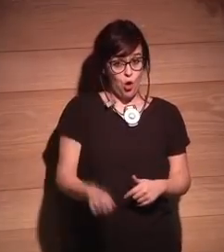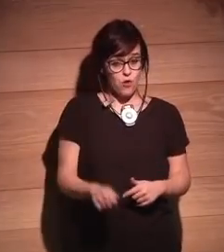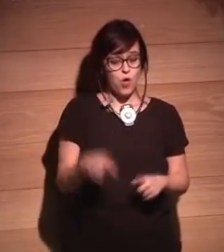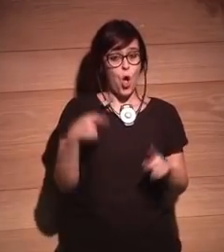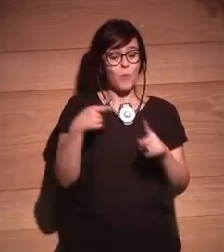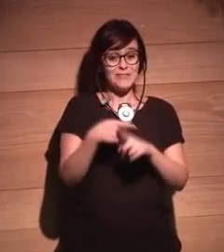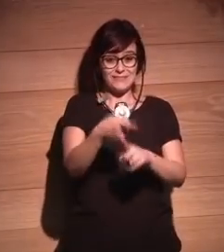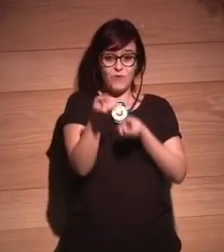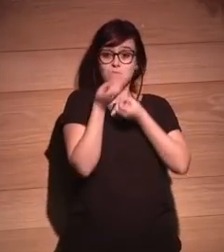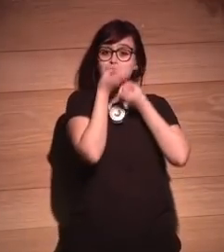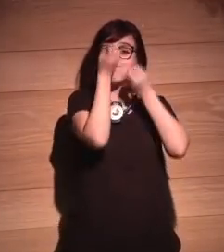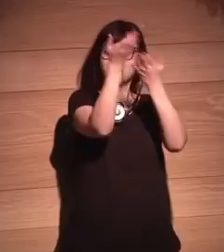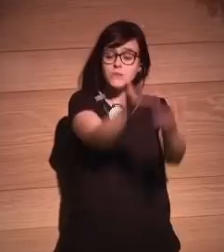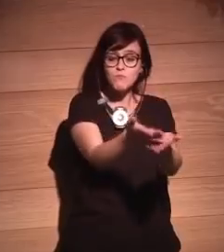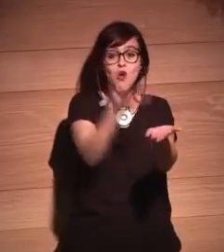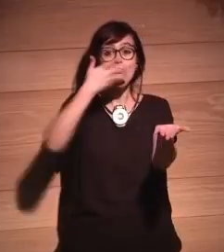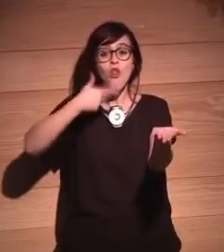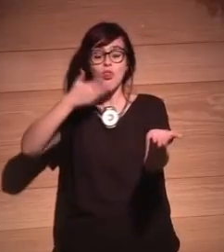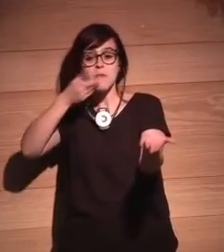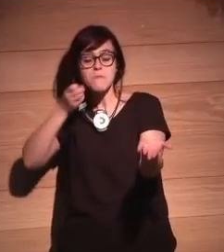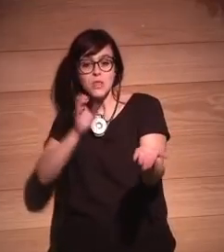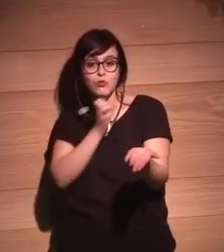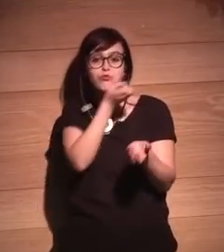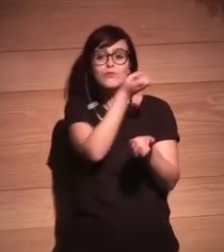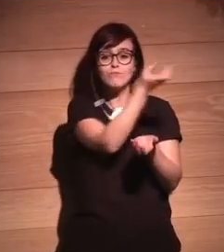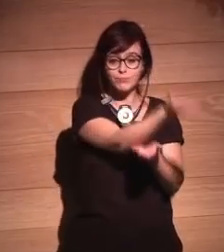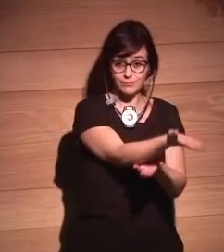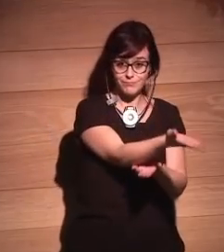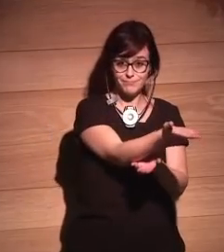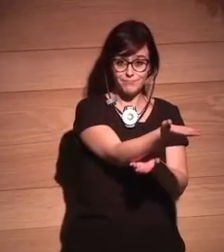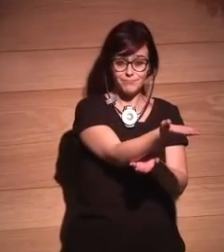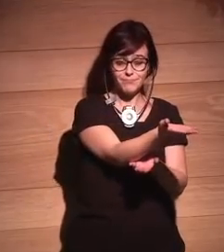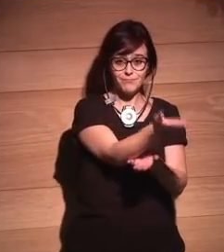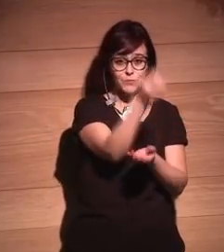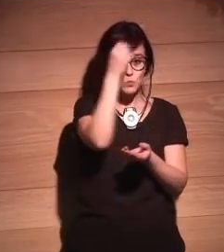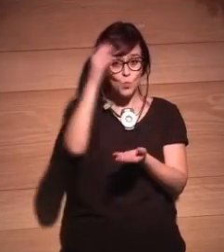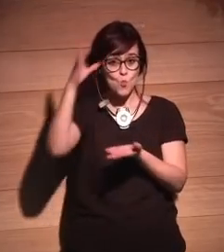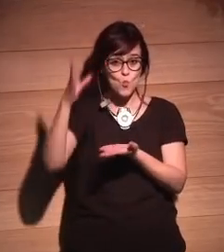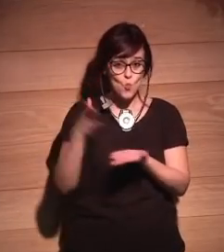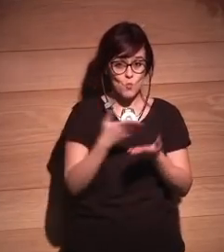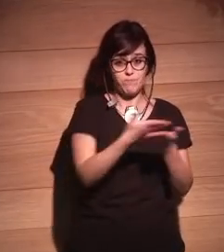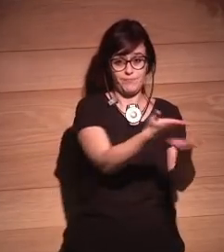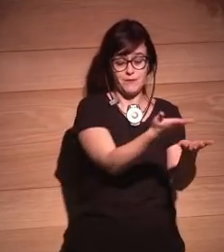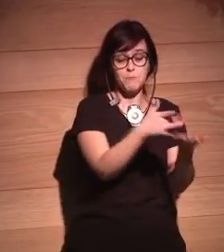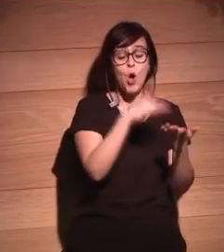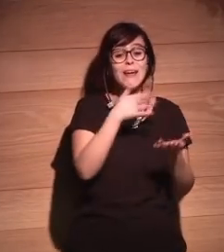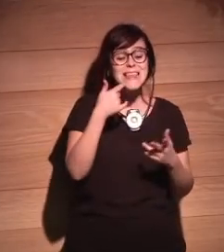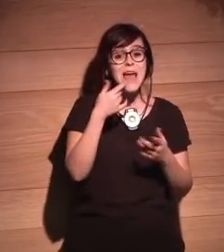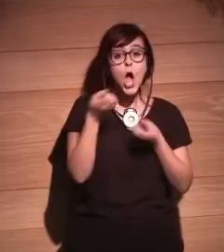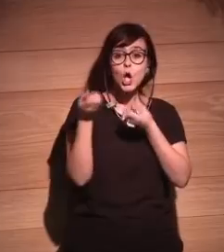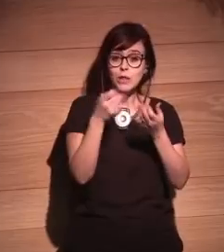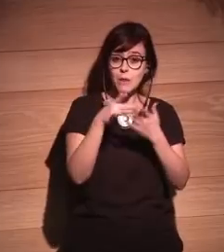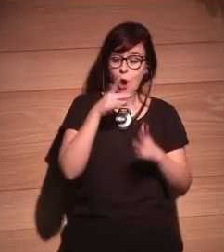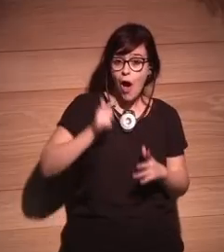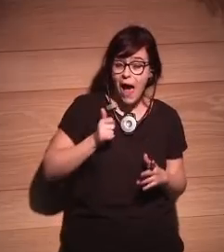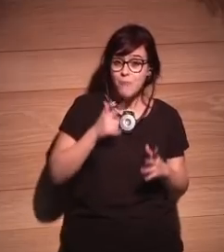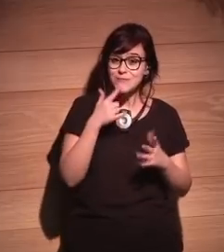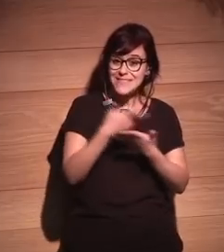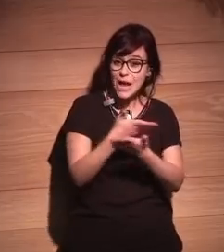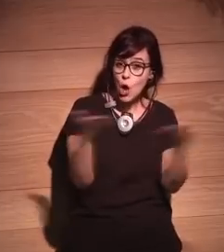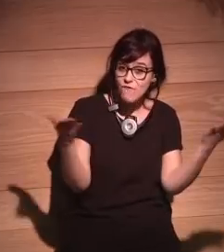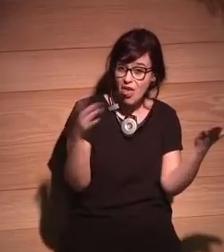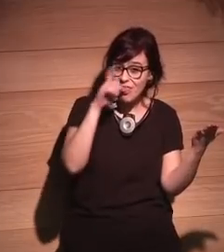para transmitir sus conocimientos. Os lo quería contar porque la reconstrucción de la